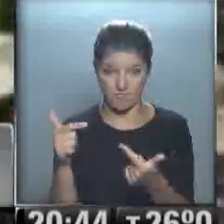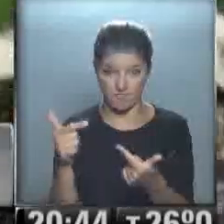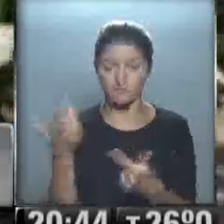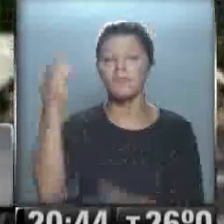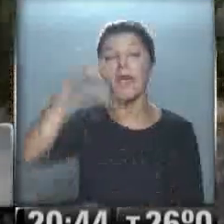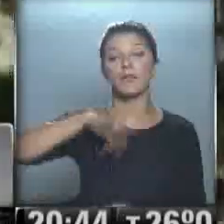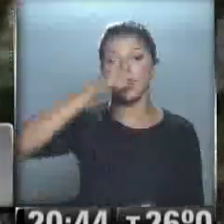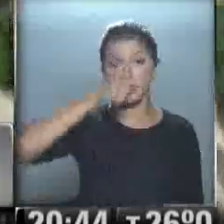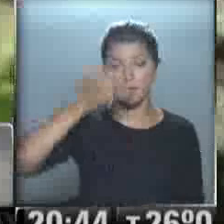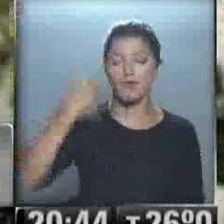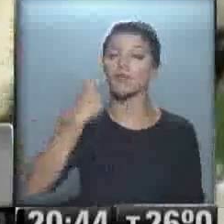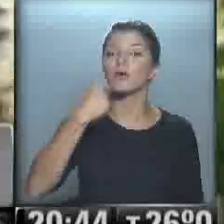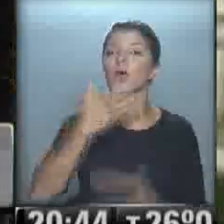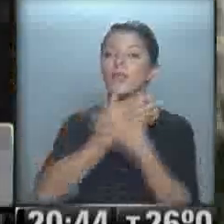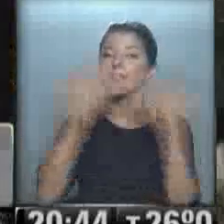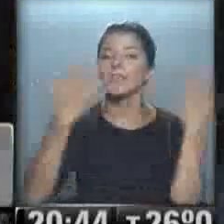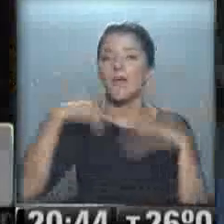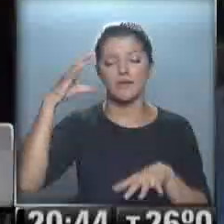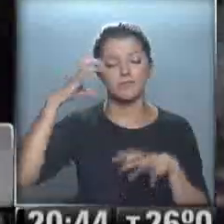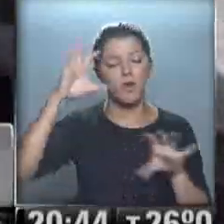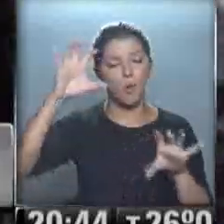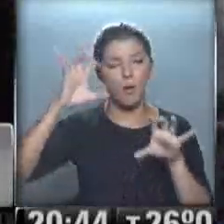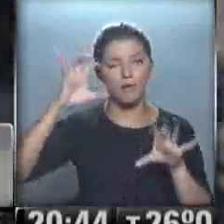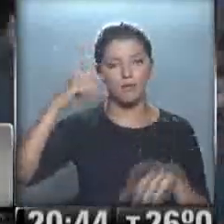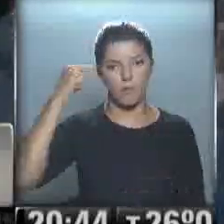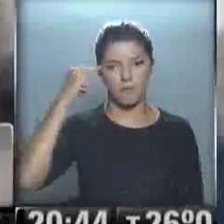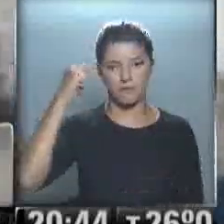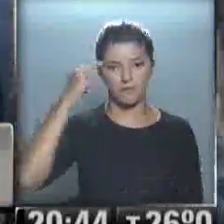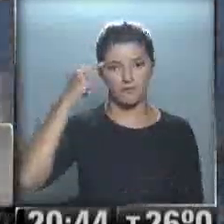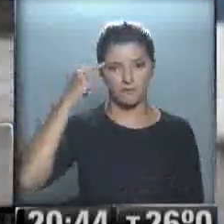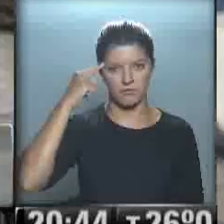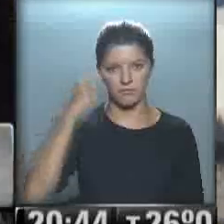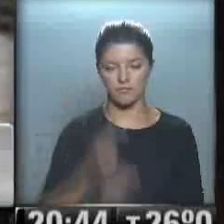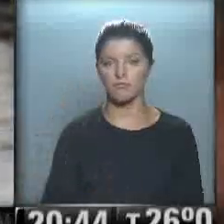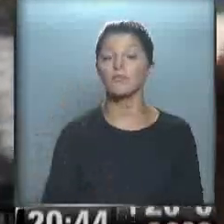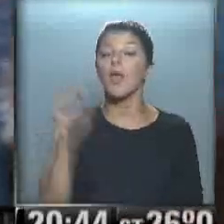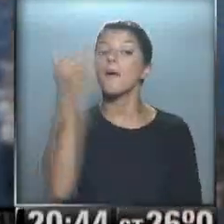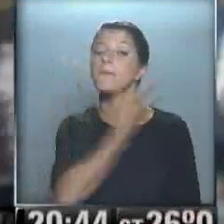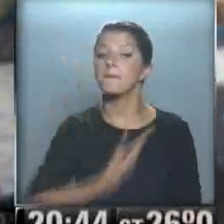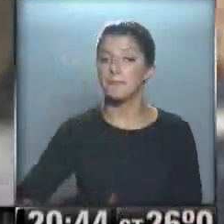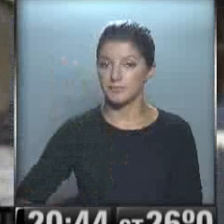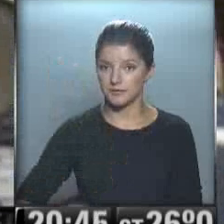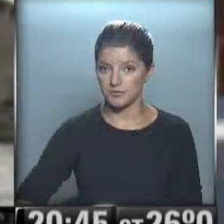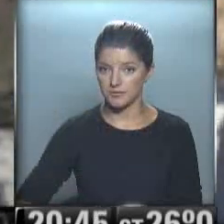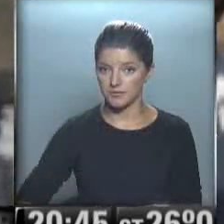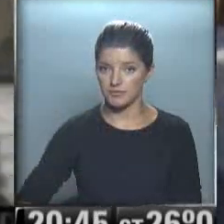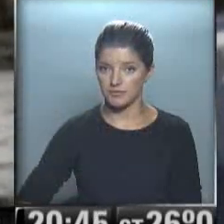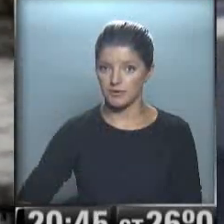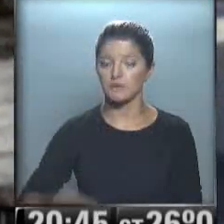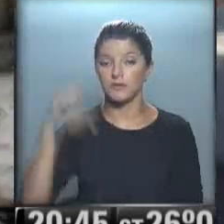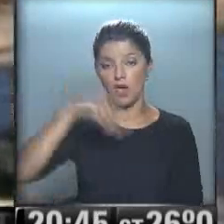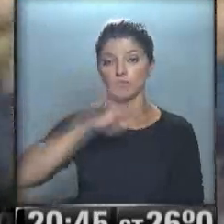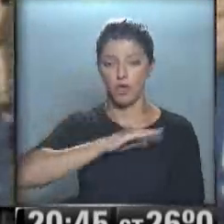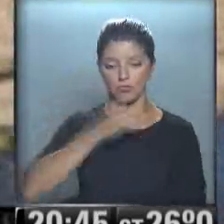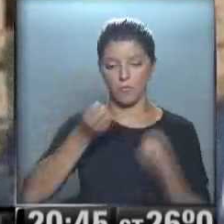fue declarado Día del Recuerdo y Reflexión en el país caribeño. El presidente Michel Martelly encabezó los